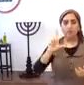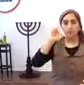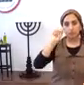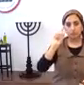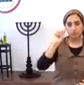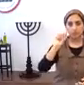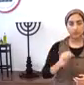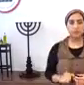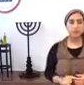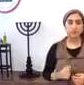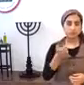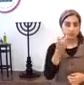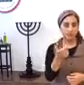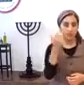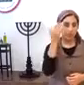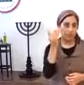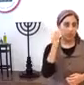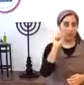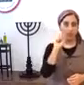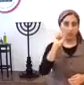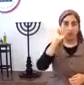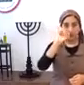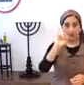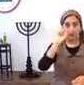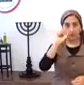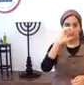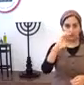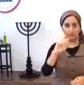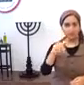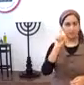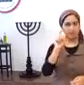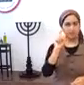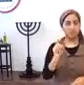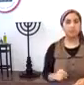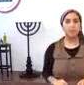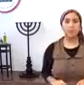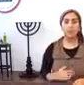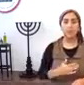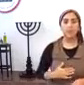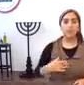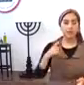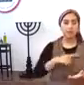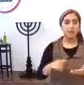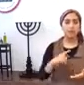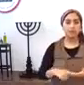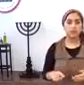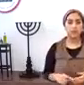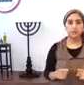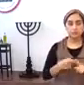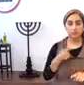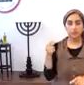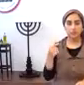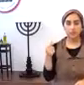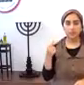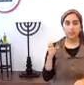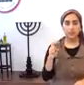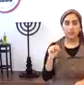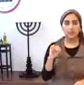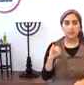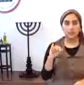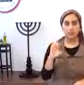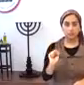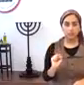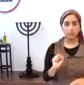20 vean ustedes porque Isaac dudó y vamos a ver 27 20 de Bereshit